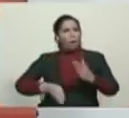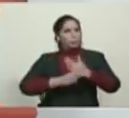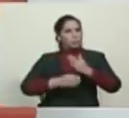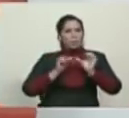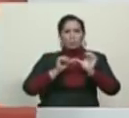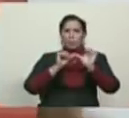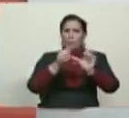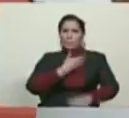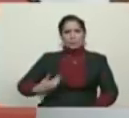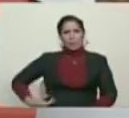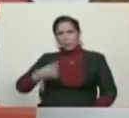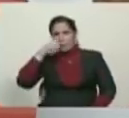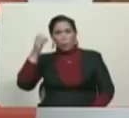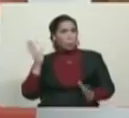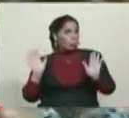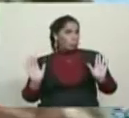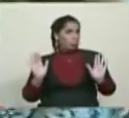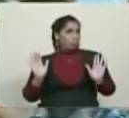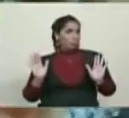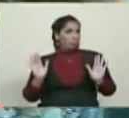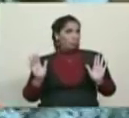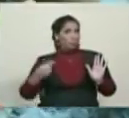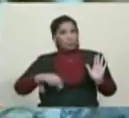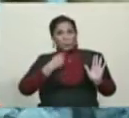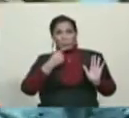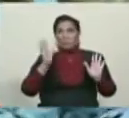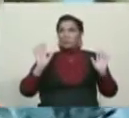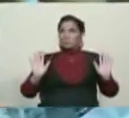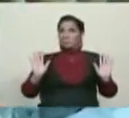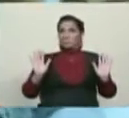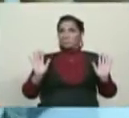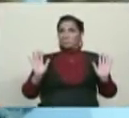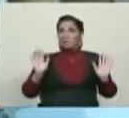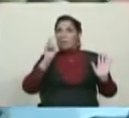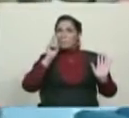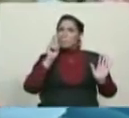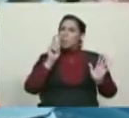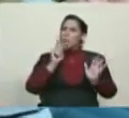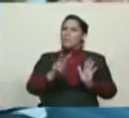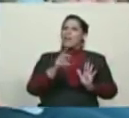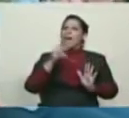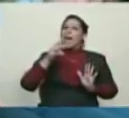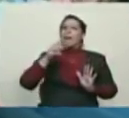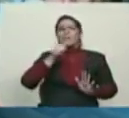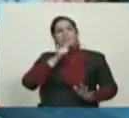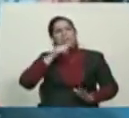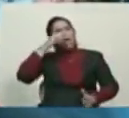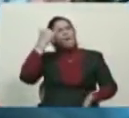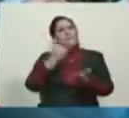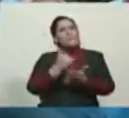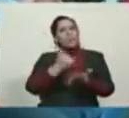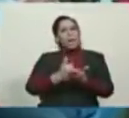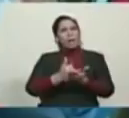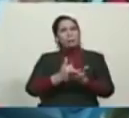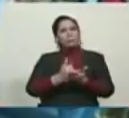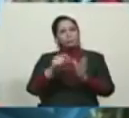presidente. Sencillo. Vamos a ver al final quién cumple.